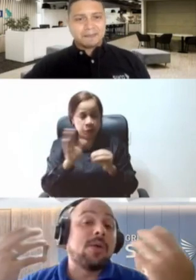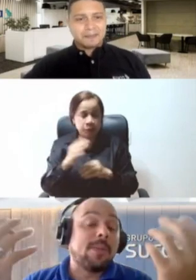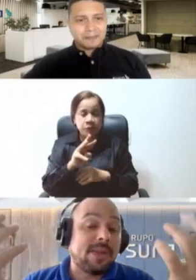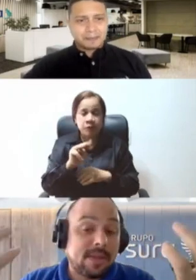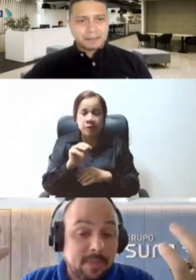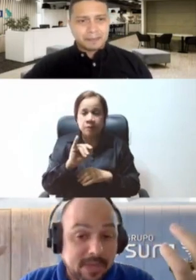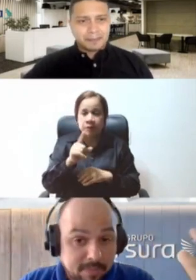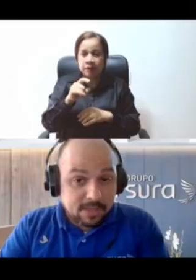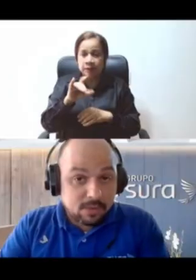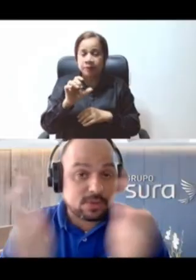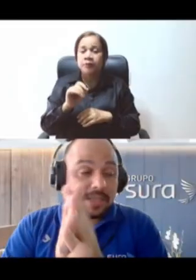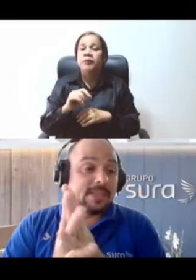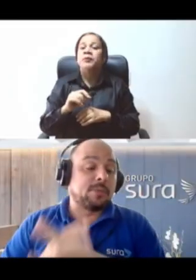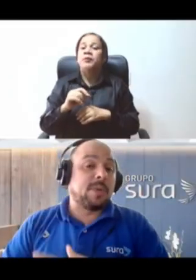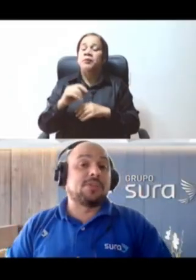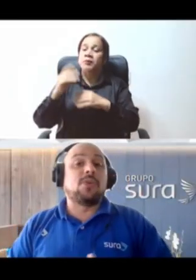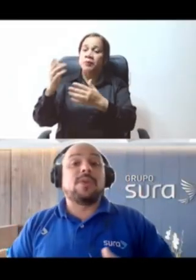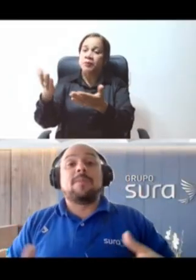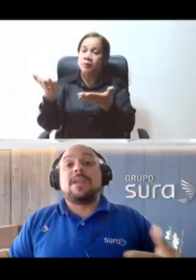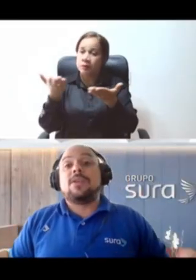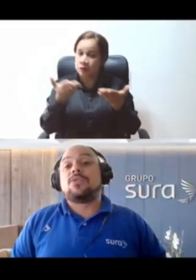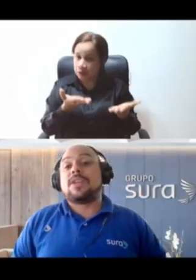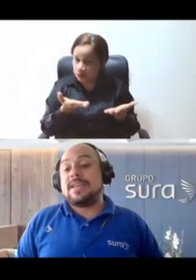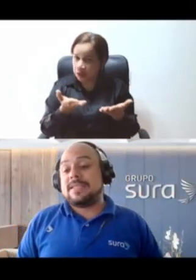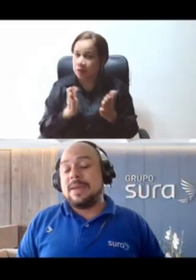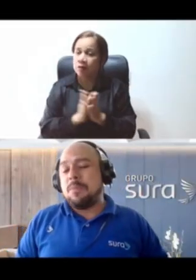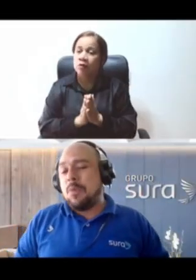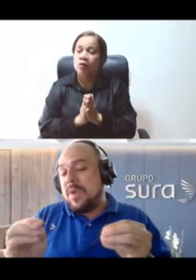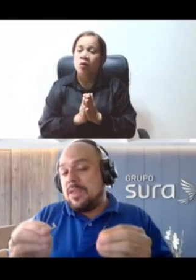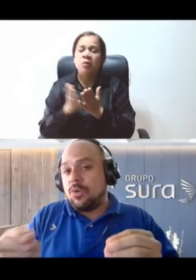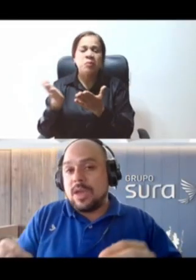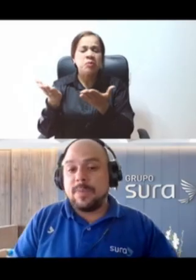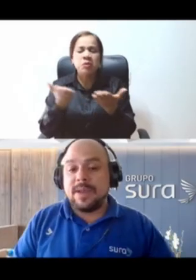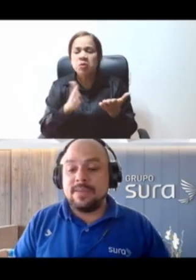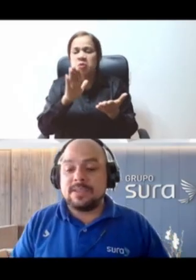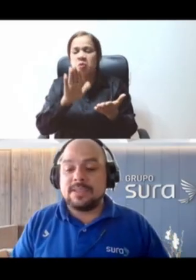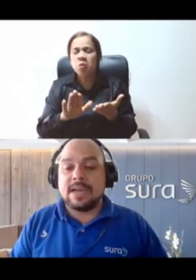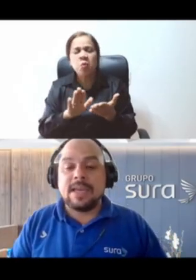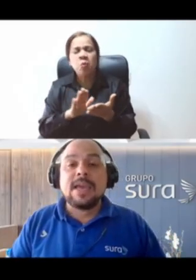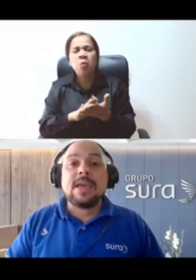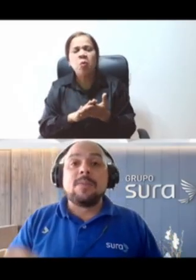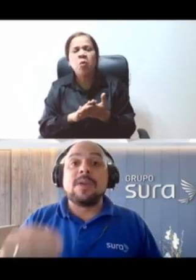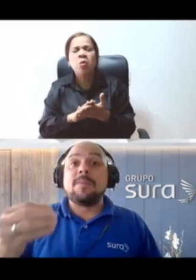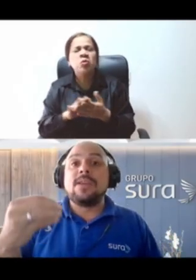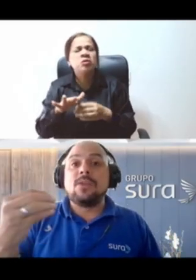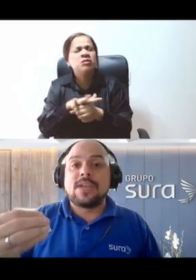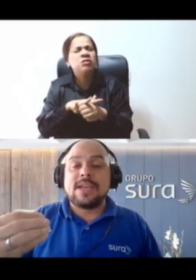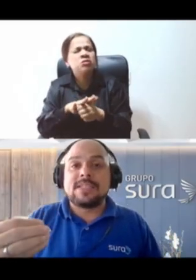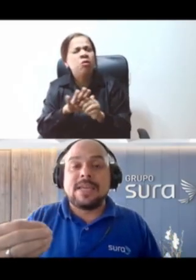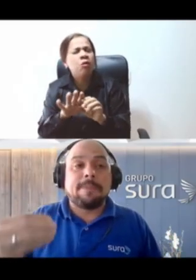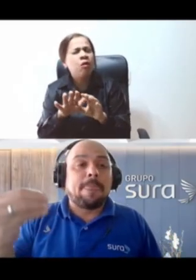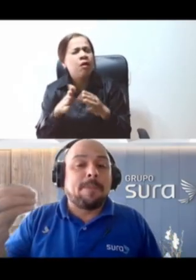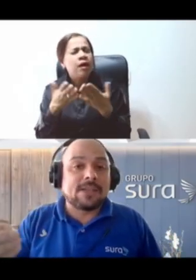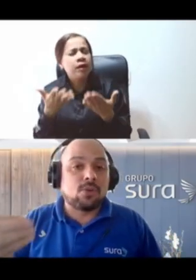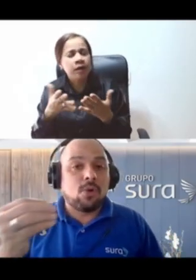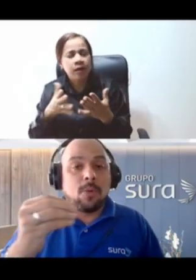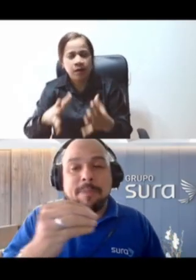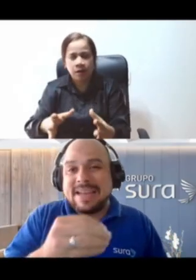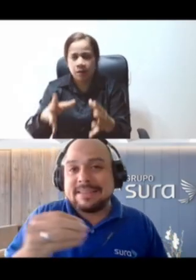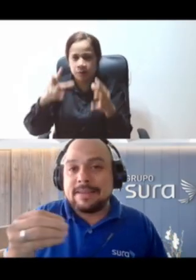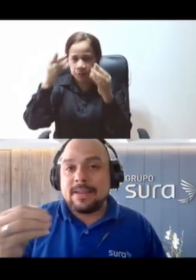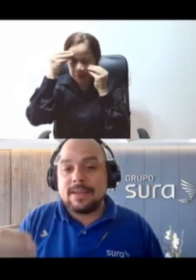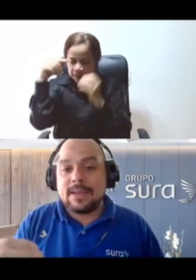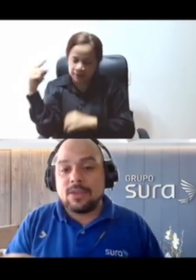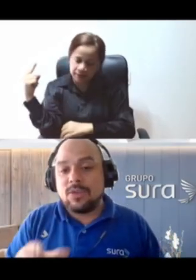Chicos, bueno, nuevamente bienvenidos a este espacio, bienvenidos a este momento de aprendizaje, bienvenidos a este